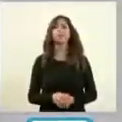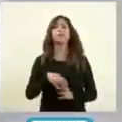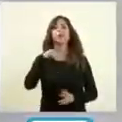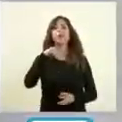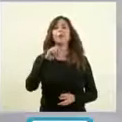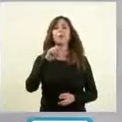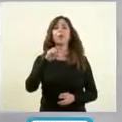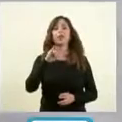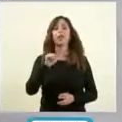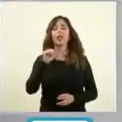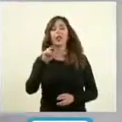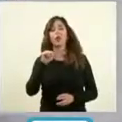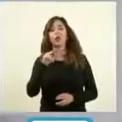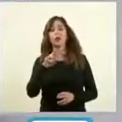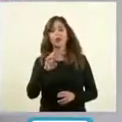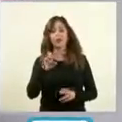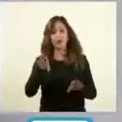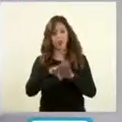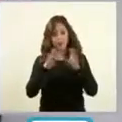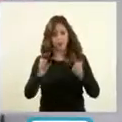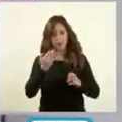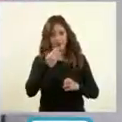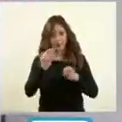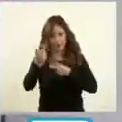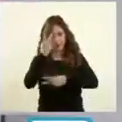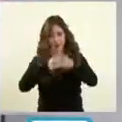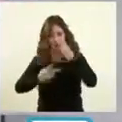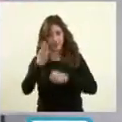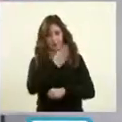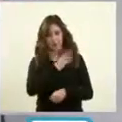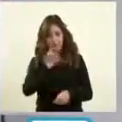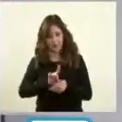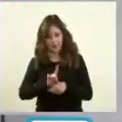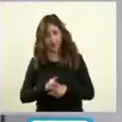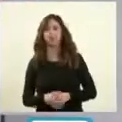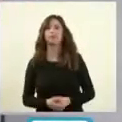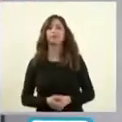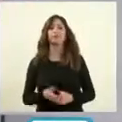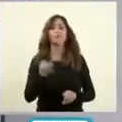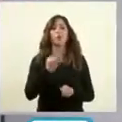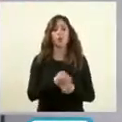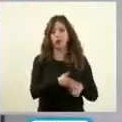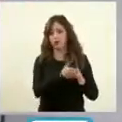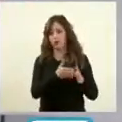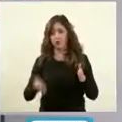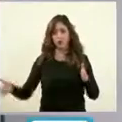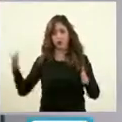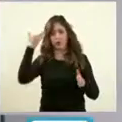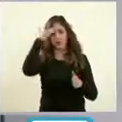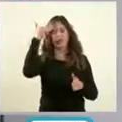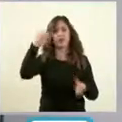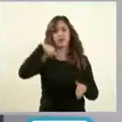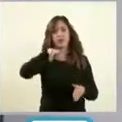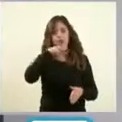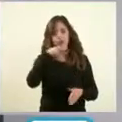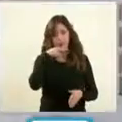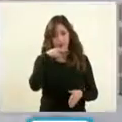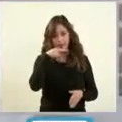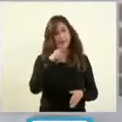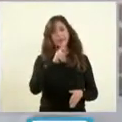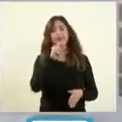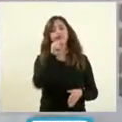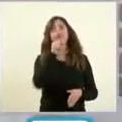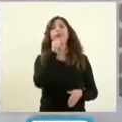Mónica Uribe, ¿cómo estás? Bienvenida. Muy bien, muchas gracias. Muy buenos Liliana. días. Gracias. Estamos ya casi en vísperas de Navidad. Todavía, Sí, ¿no? todavía Pero, no. Moni, esa